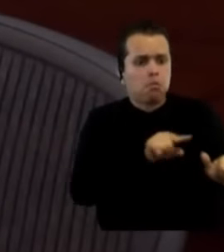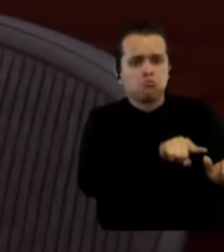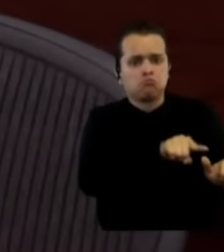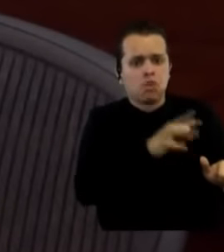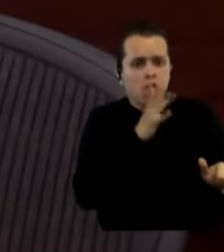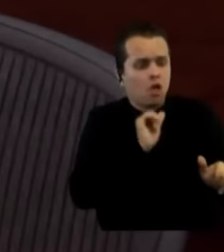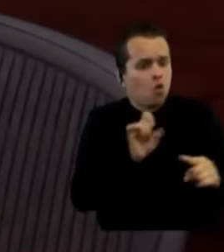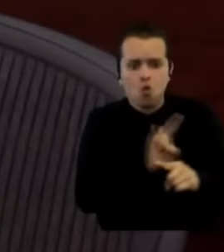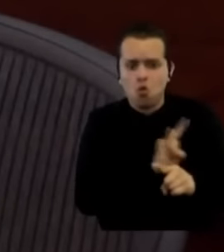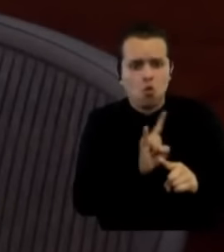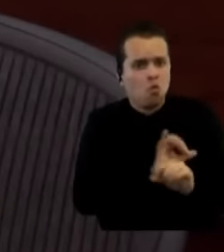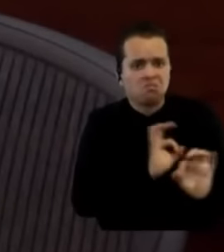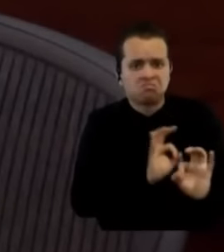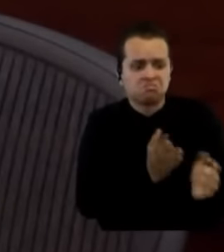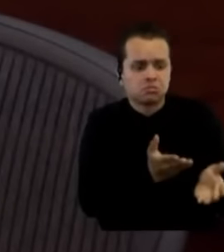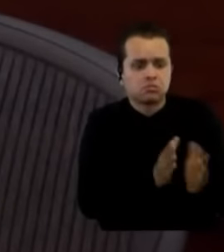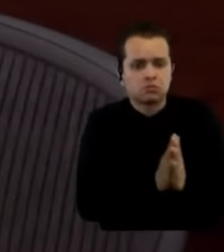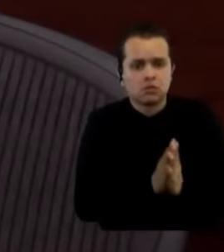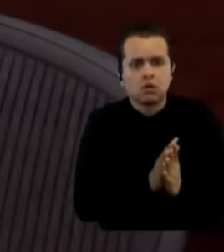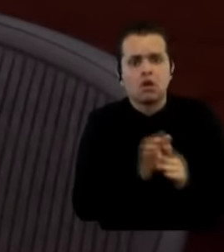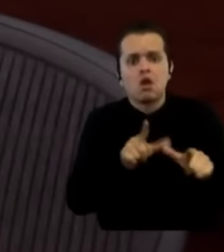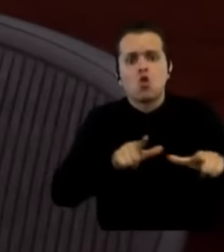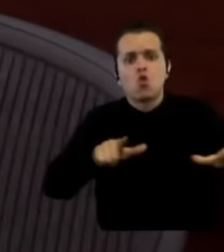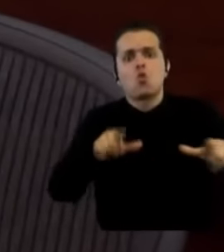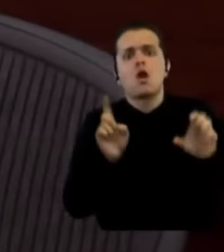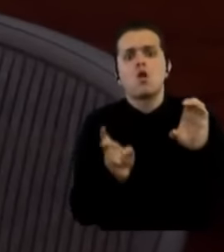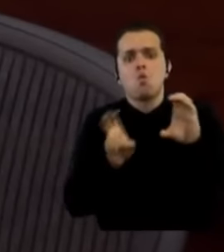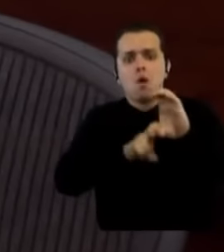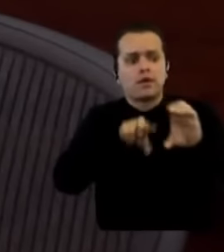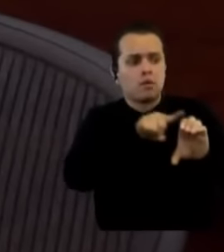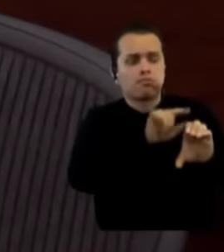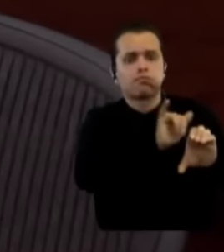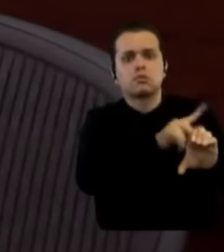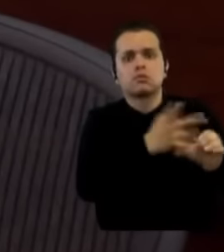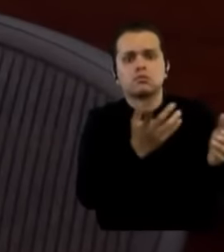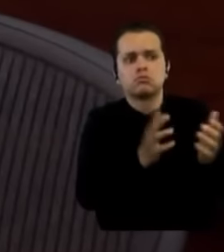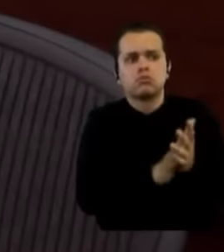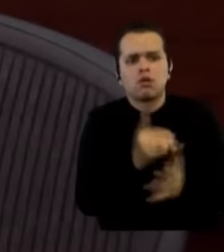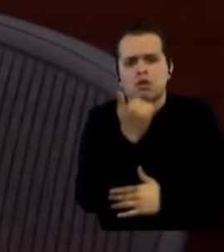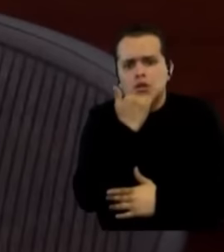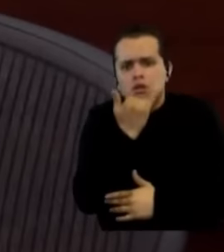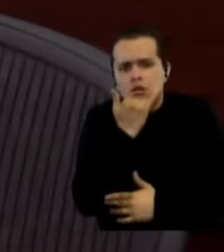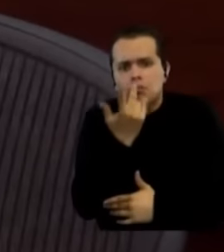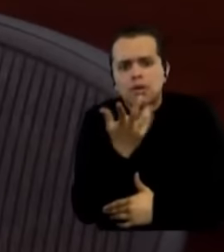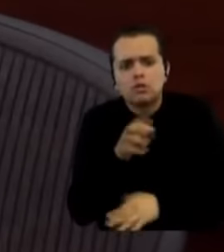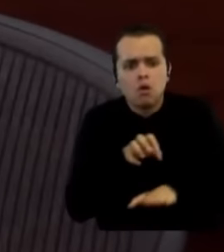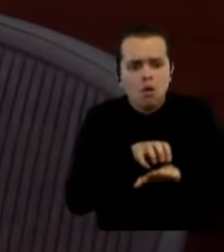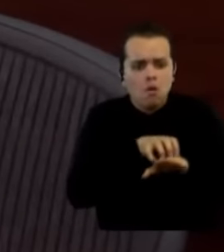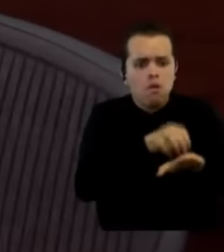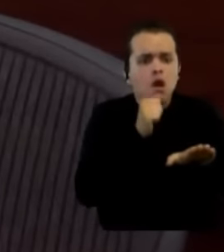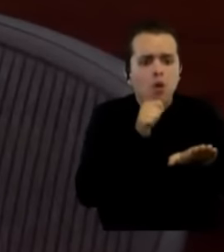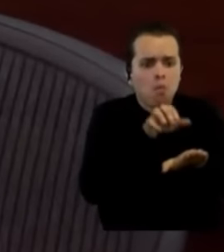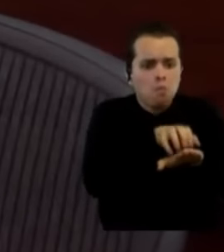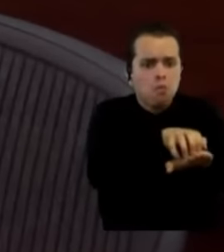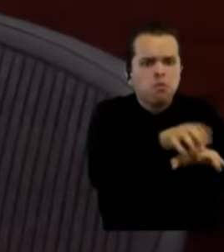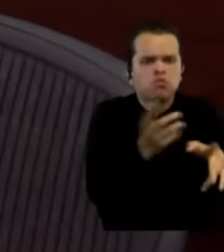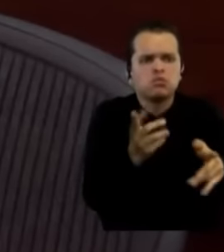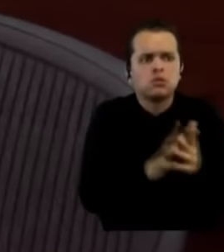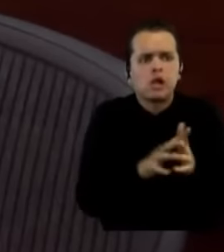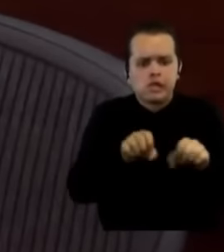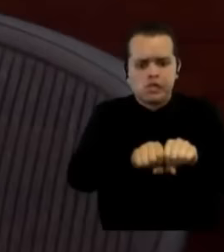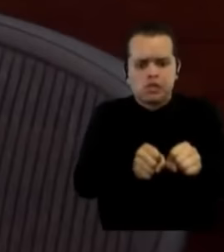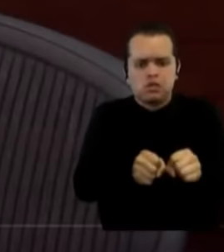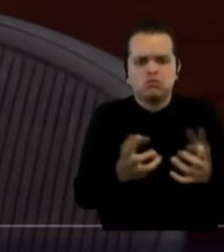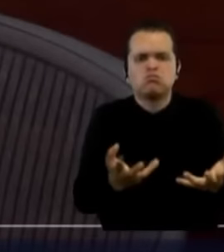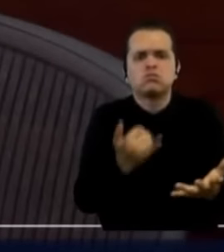inmóviles en las tierras de La Guajira. ¿Y qué pasó con los tanques de agua